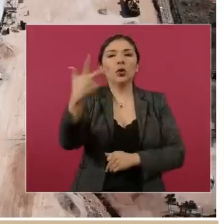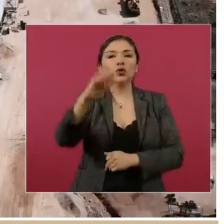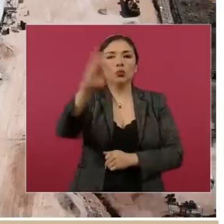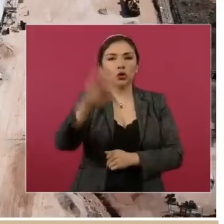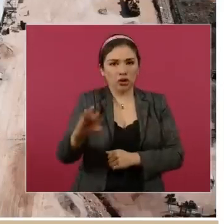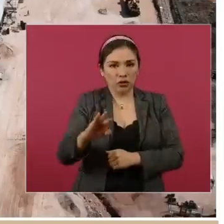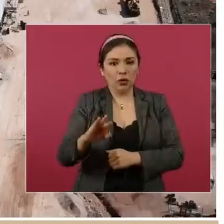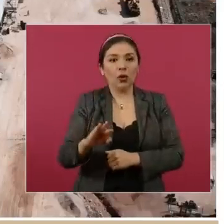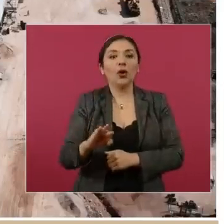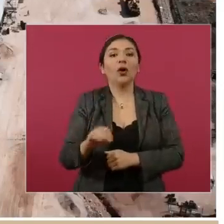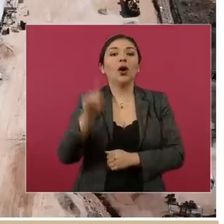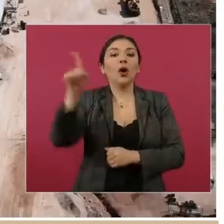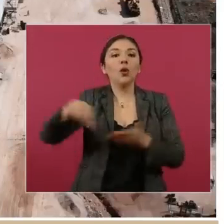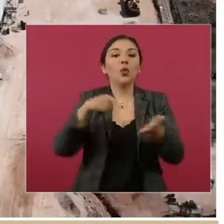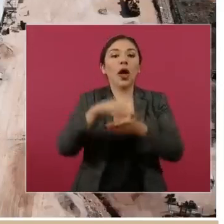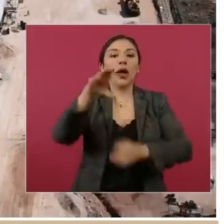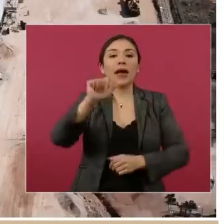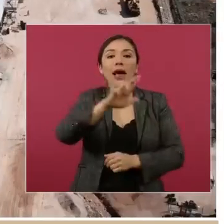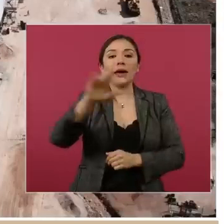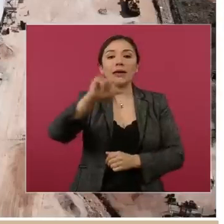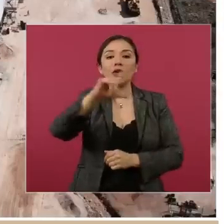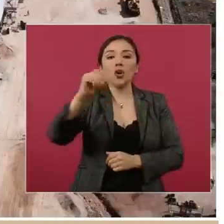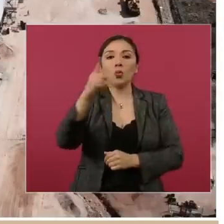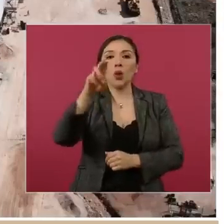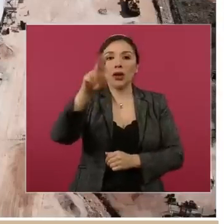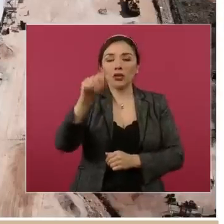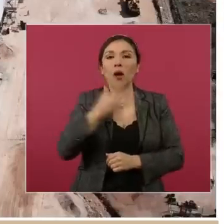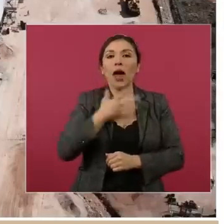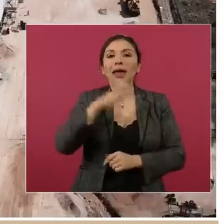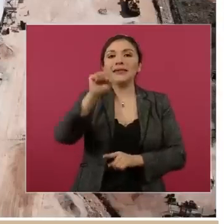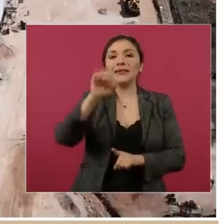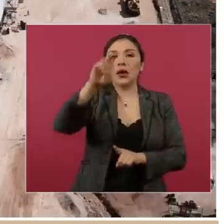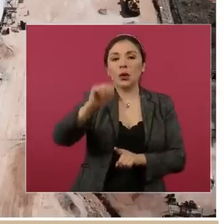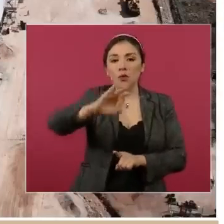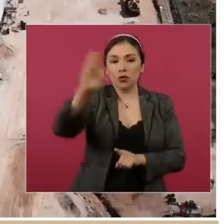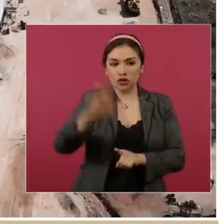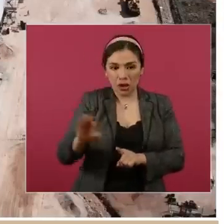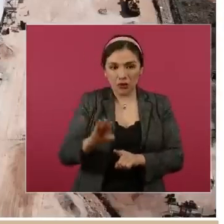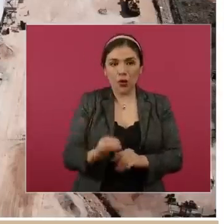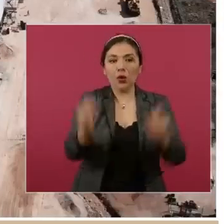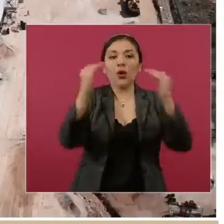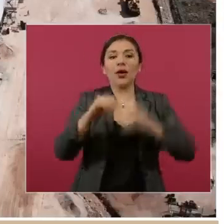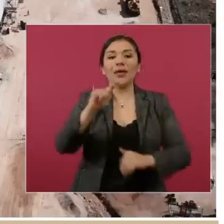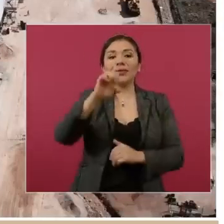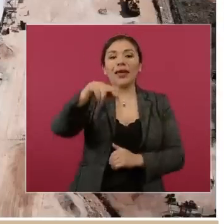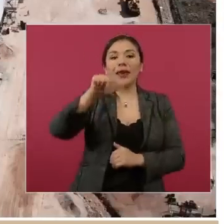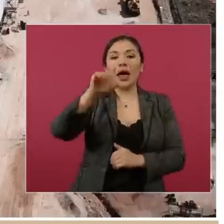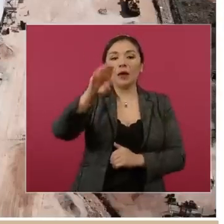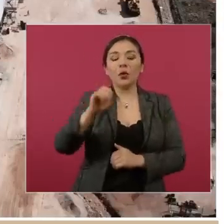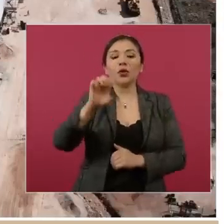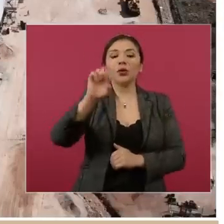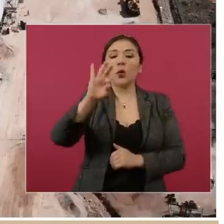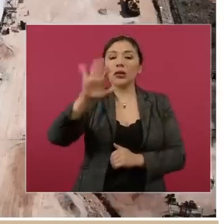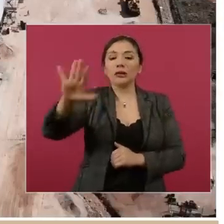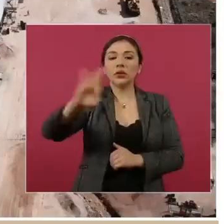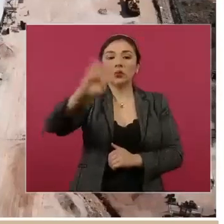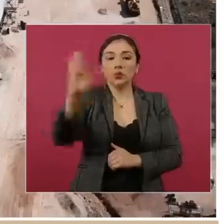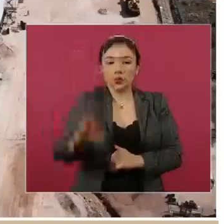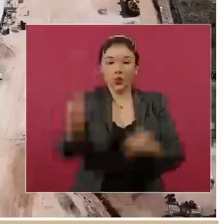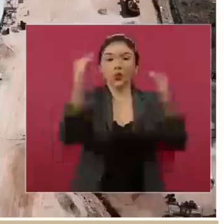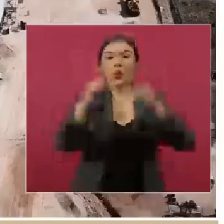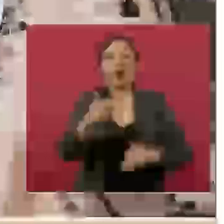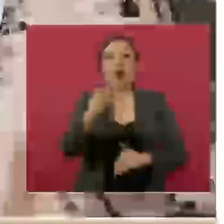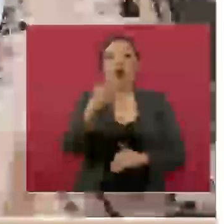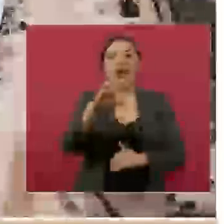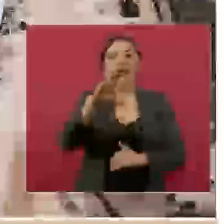paradero de Carrillo Puerto 69%, el paradero de Tenabo 45%, el paradero de 61% y la base